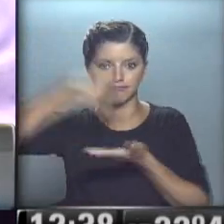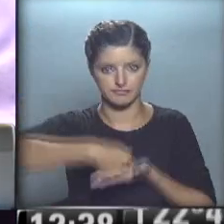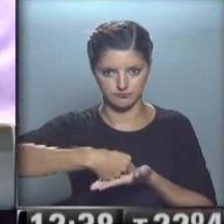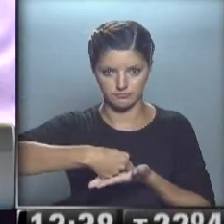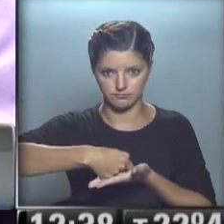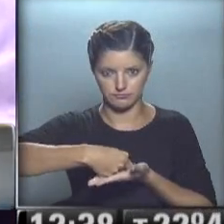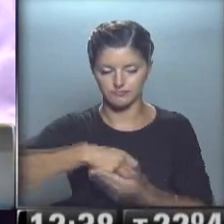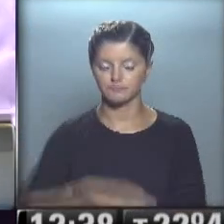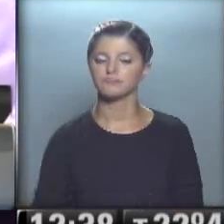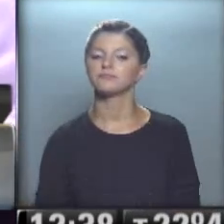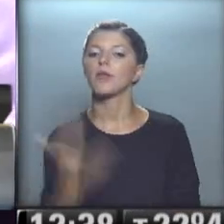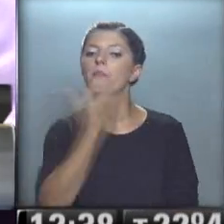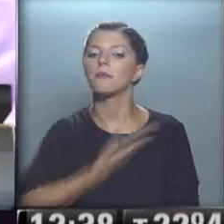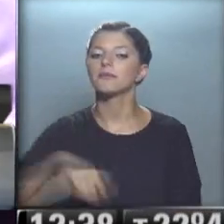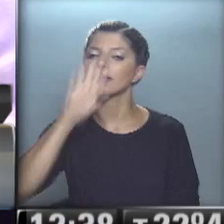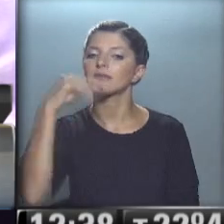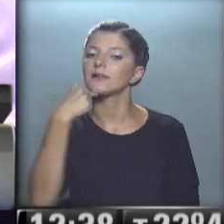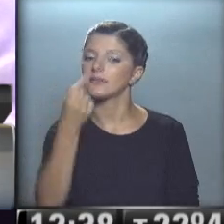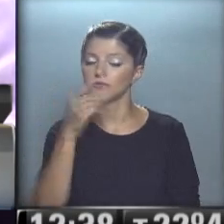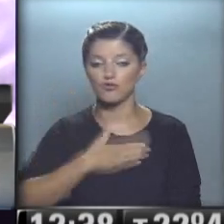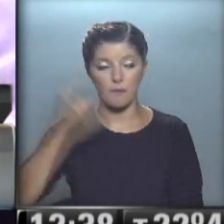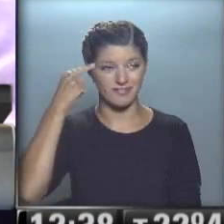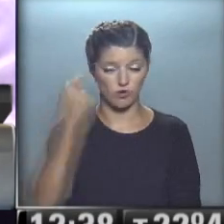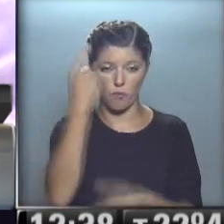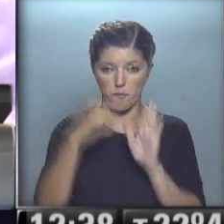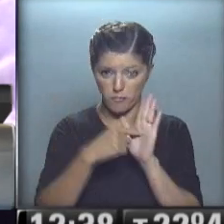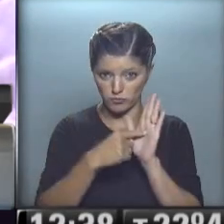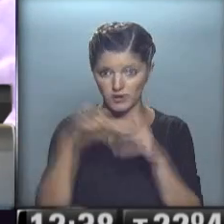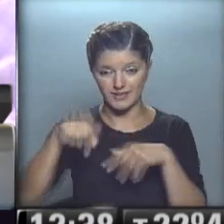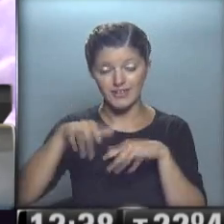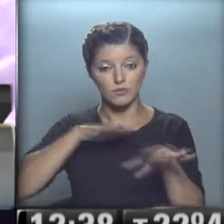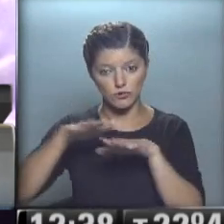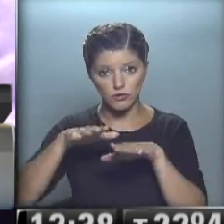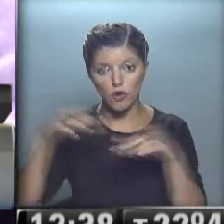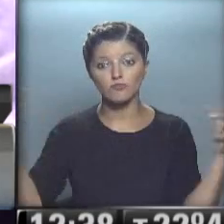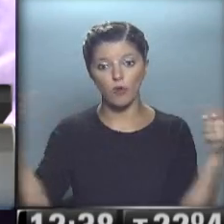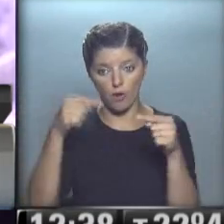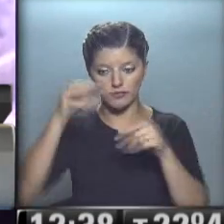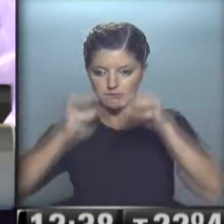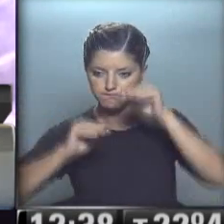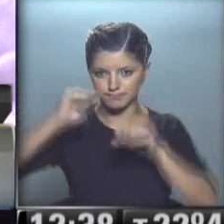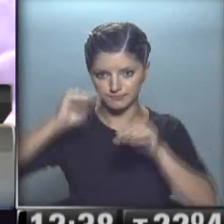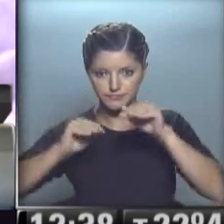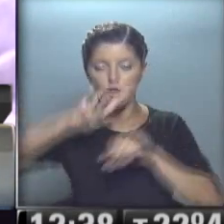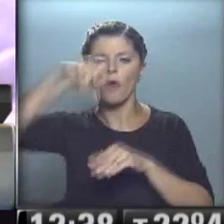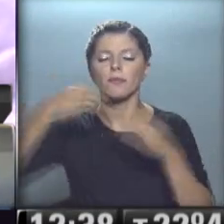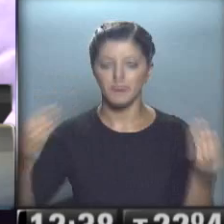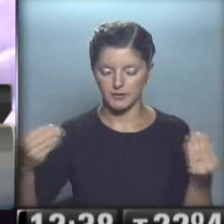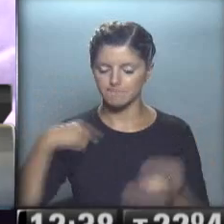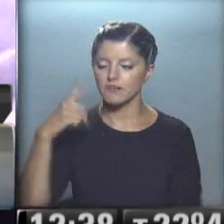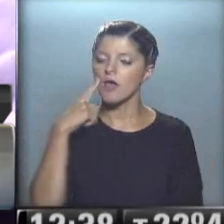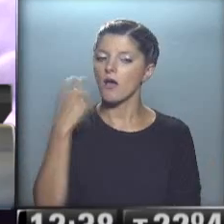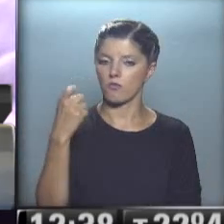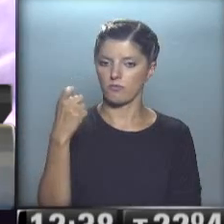que una de las claves en las luchas en la lucha contra la desigualdad pasa por identificar